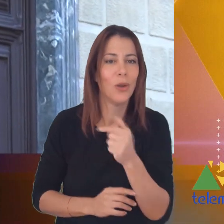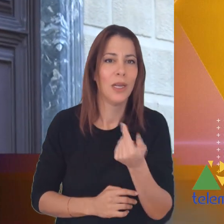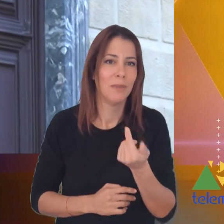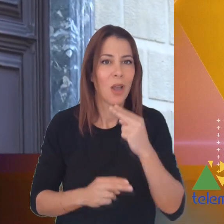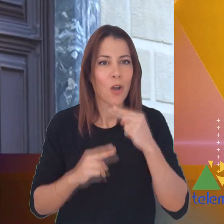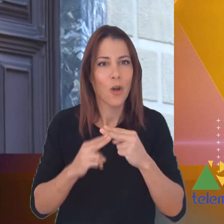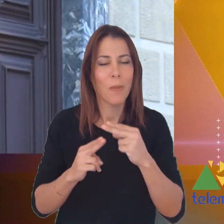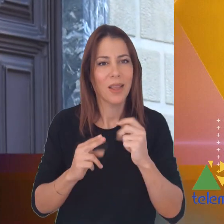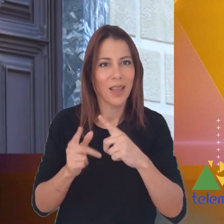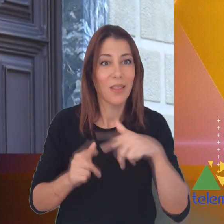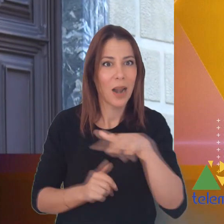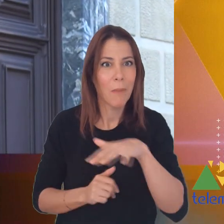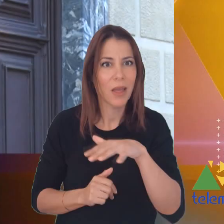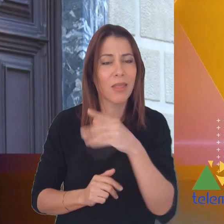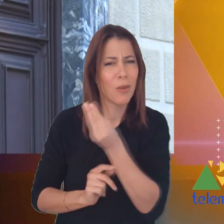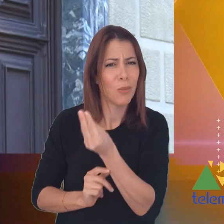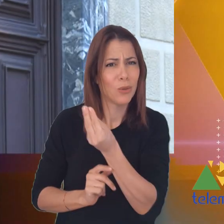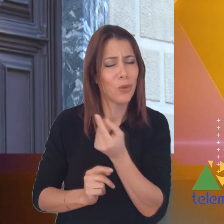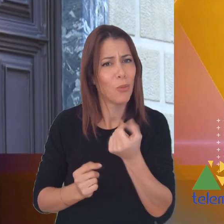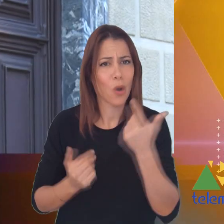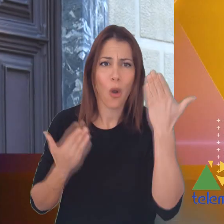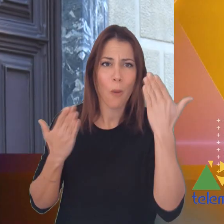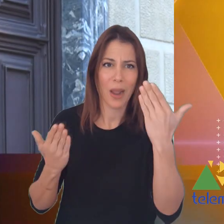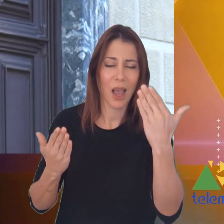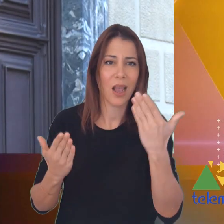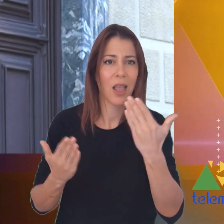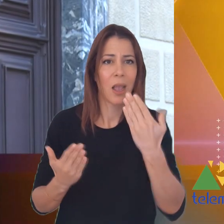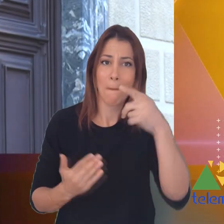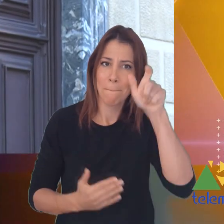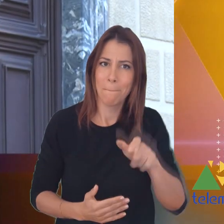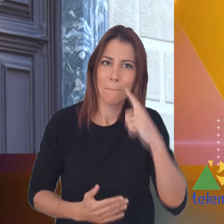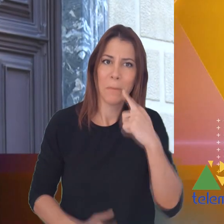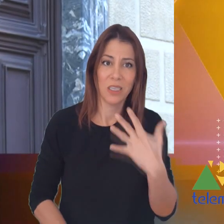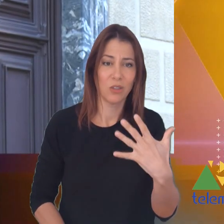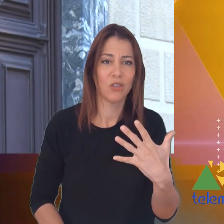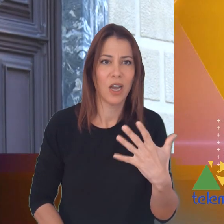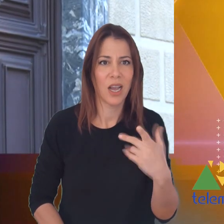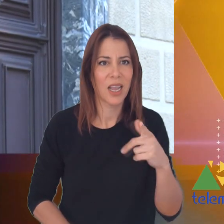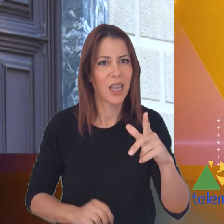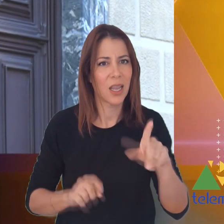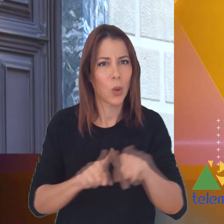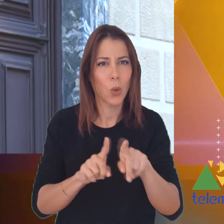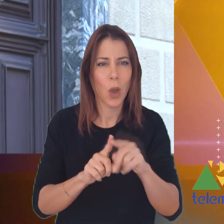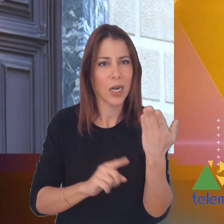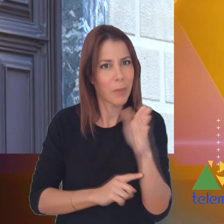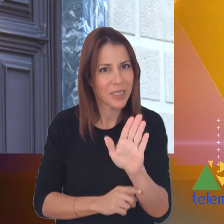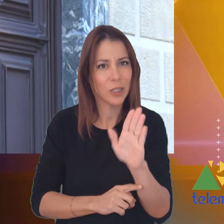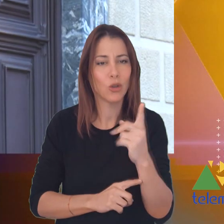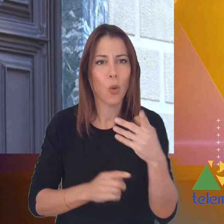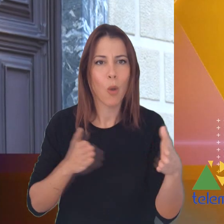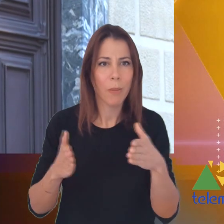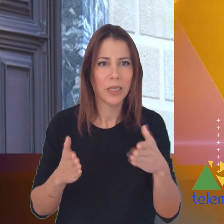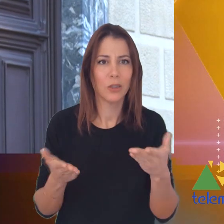con el nombre de la plaza, y el busto un poco rendir homenaje a uno de los personajes que representó, pues, en un momento